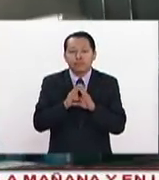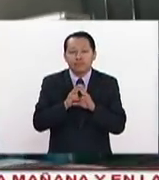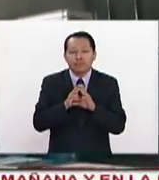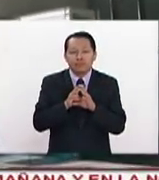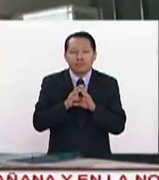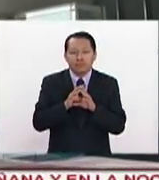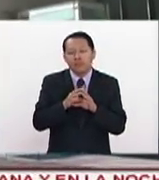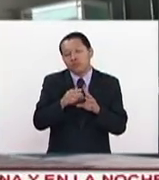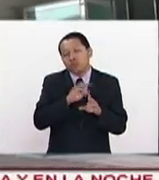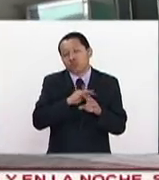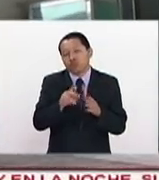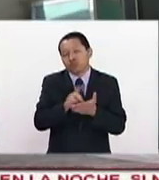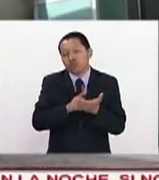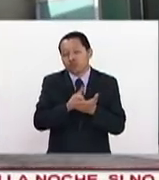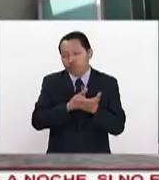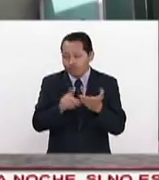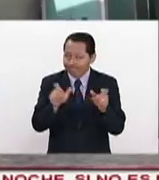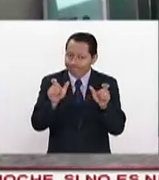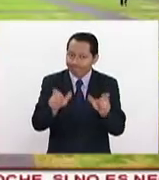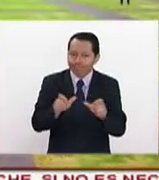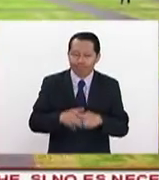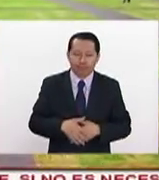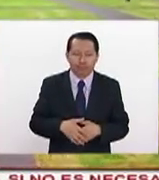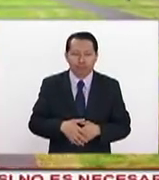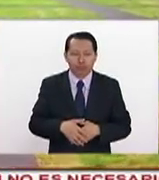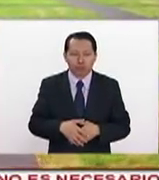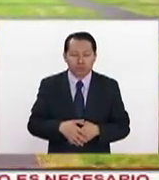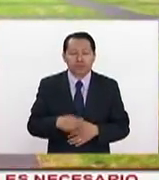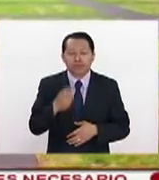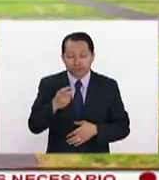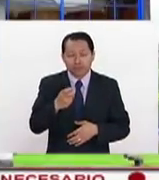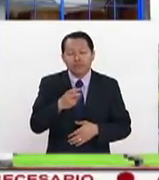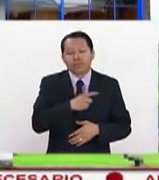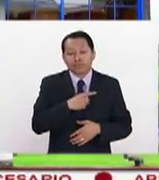ante al menos el narcomenudeo. Así tiene que